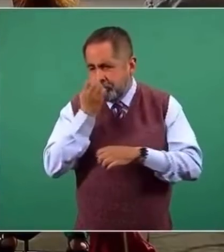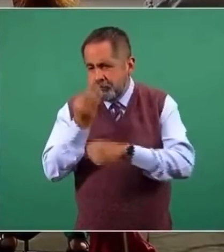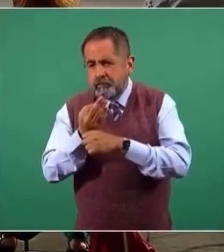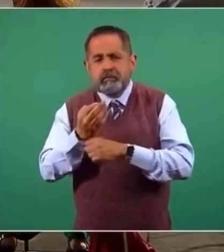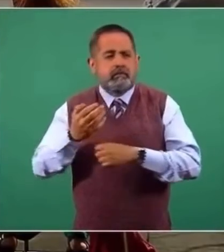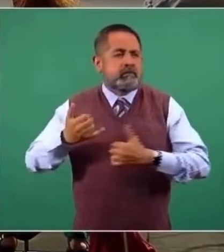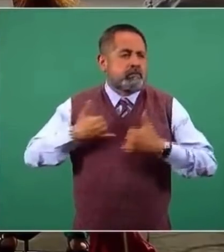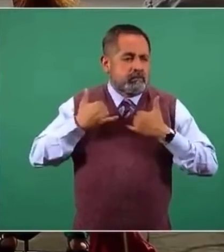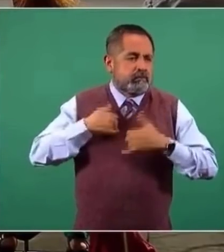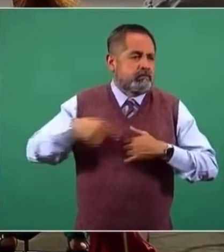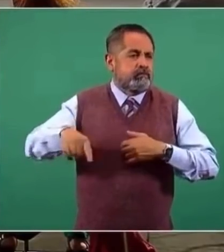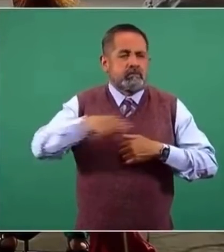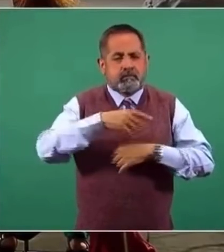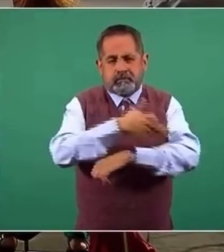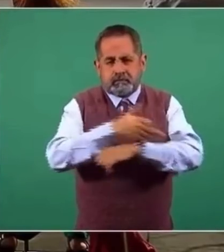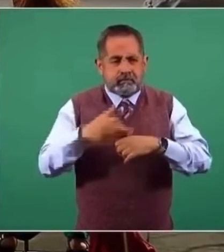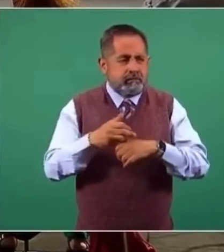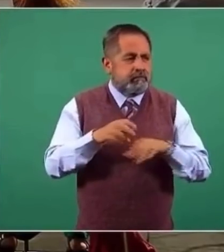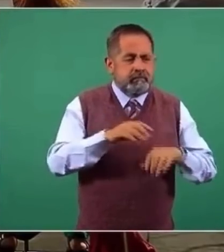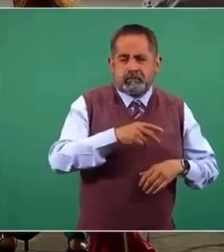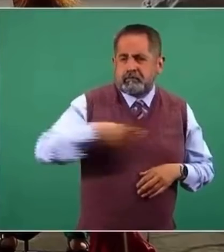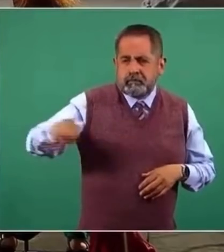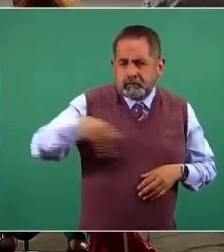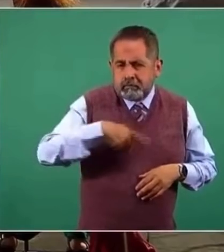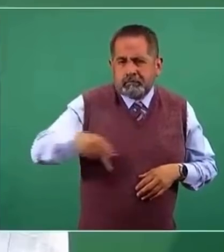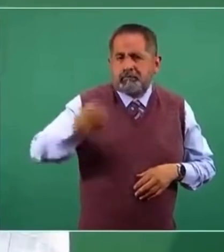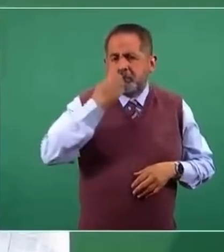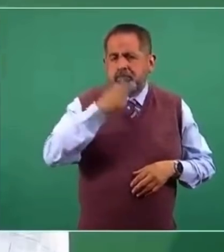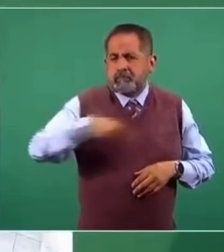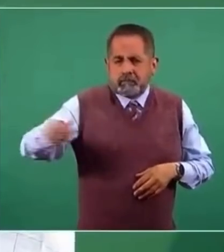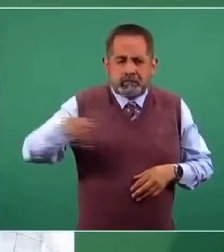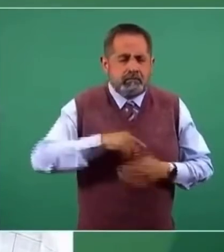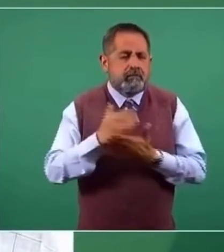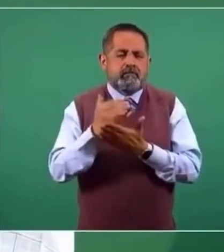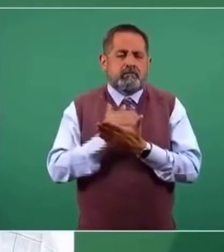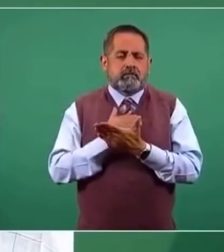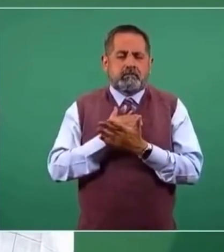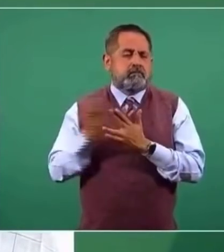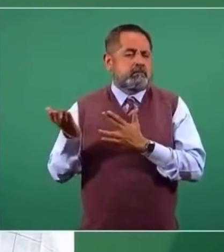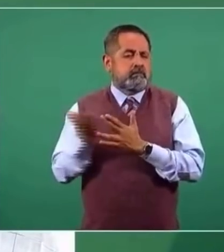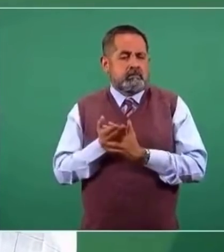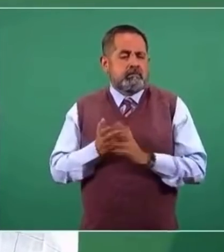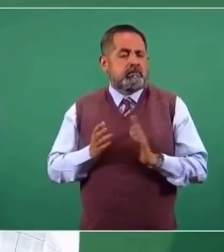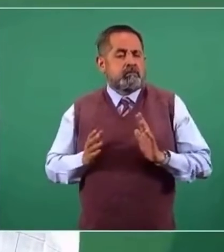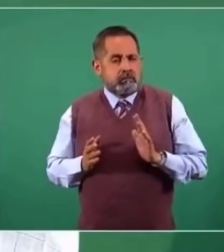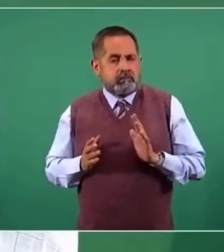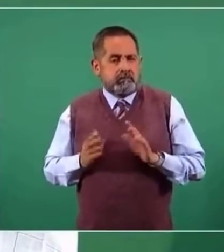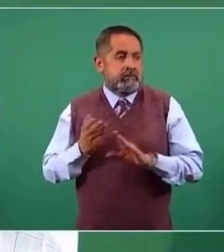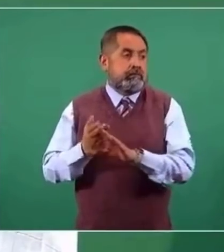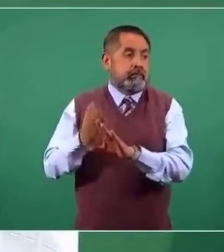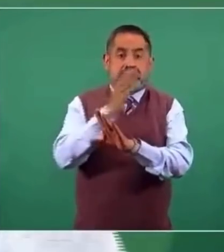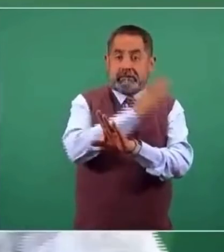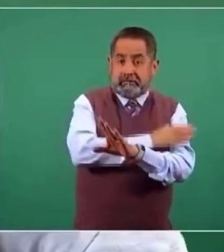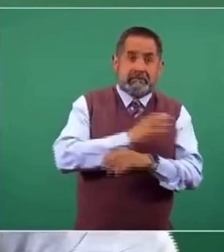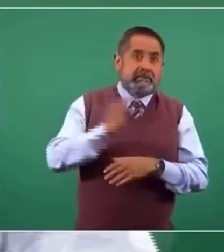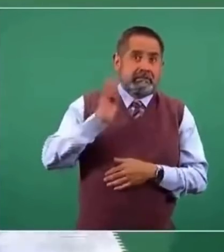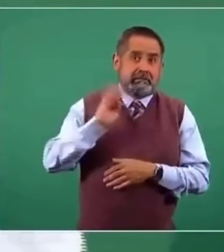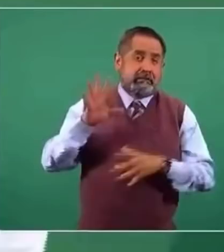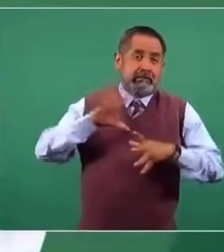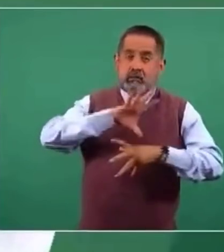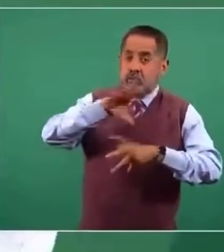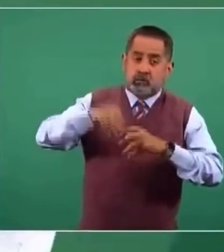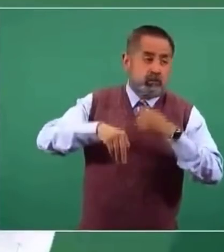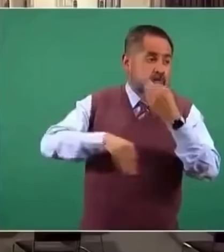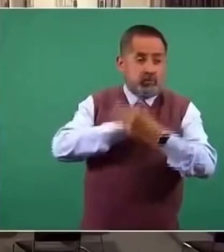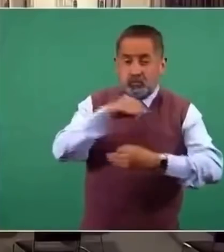de los familiares del estudiante para llevarlo a la escuela, también a la mitad, ¿no?, de lo que hubiera sucedido si